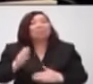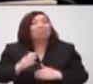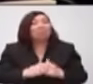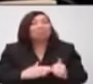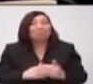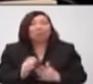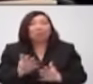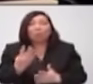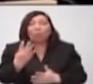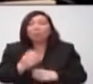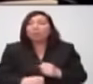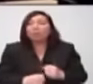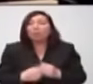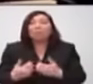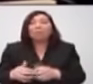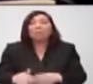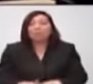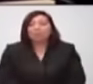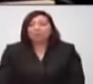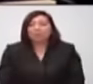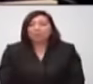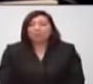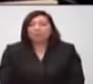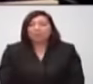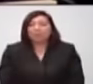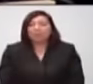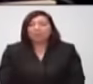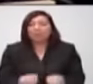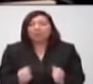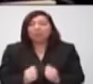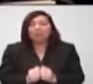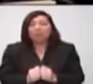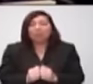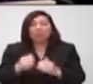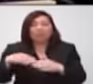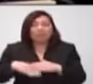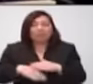construirse 4 años, abandonados. Y junto con el corredor